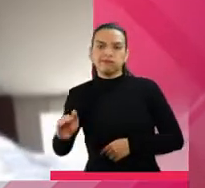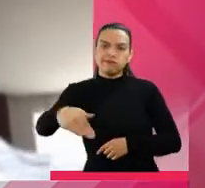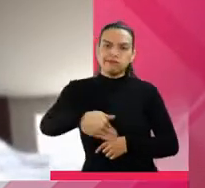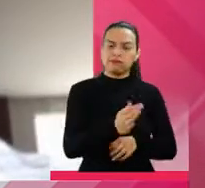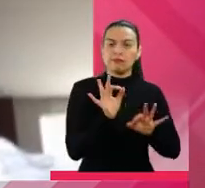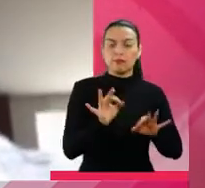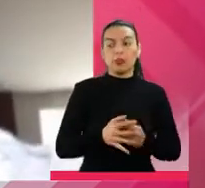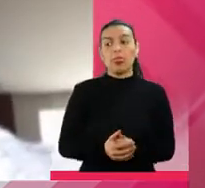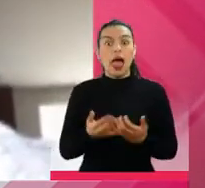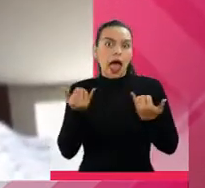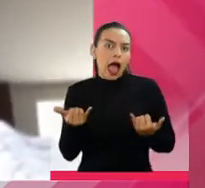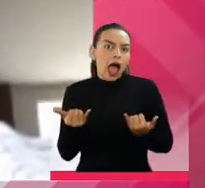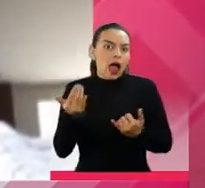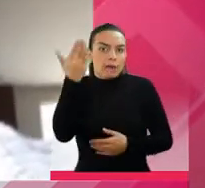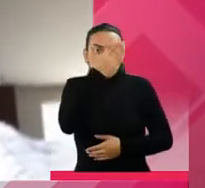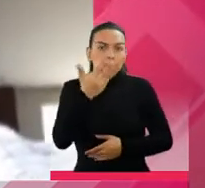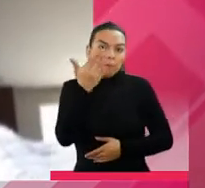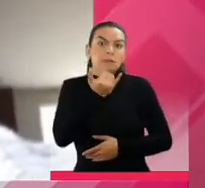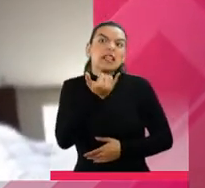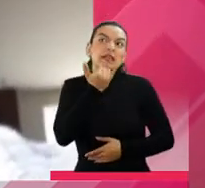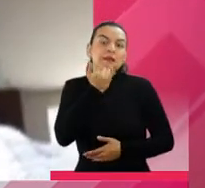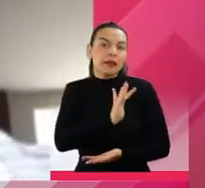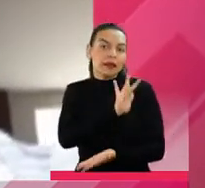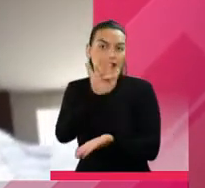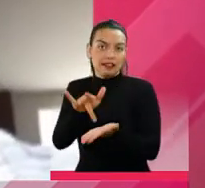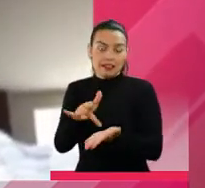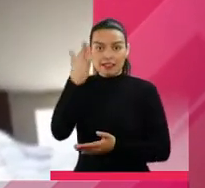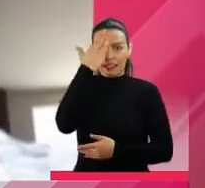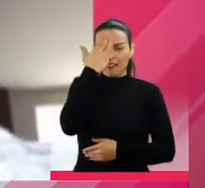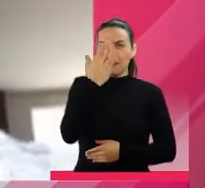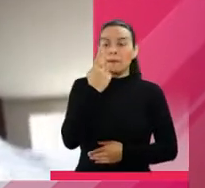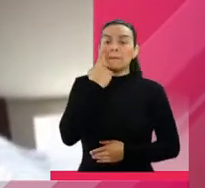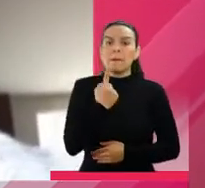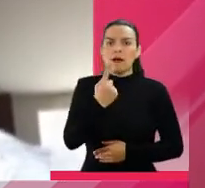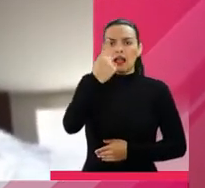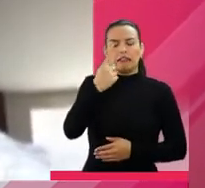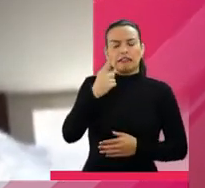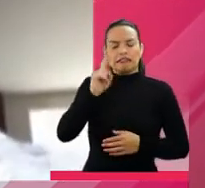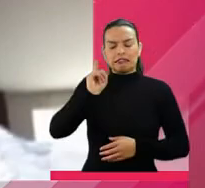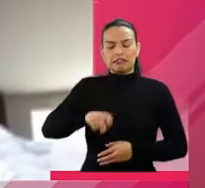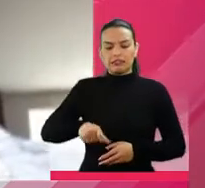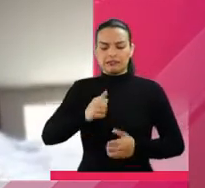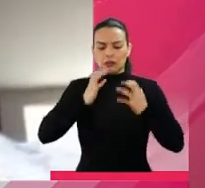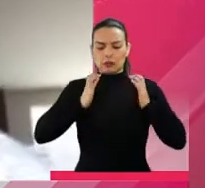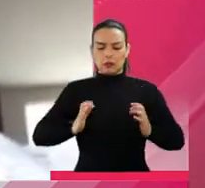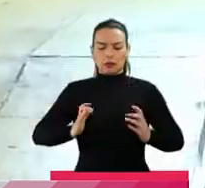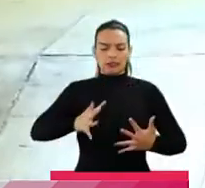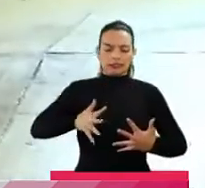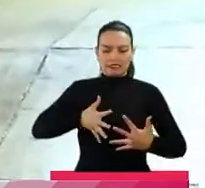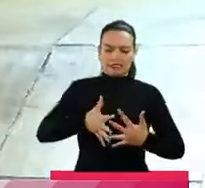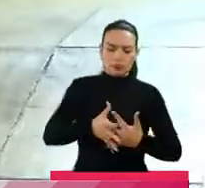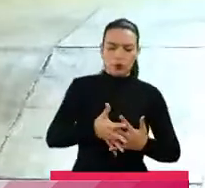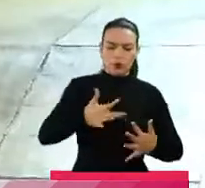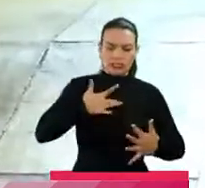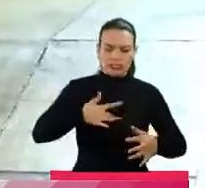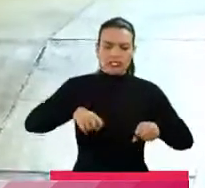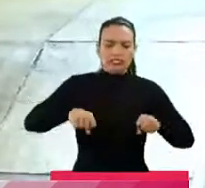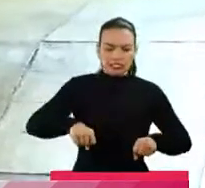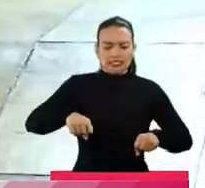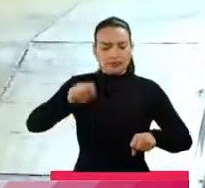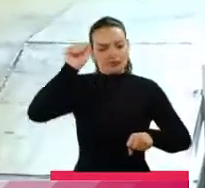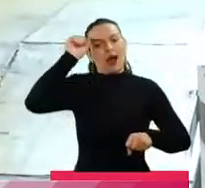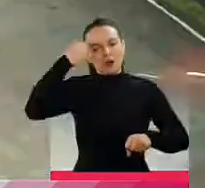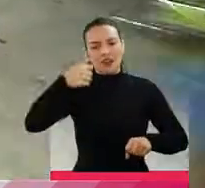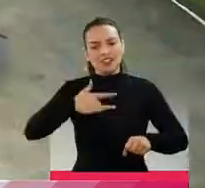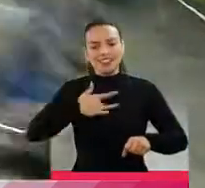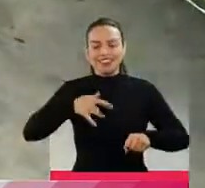técnicamente. Siempre las primeras sesiones son de un poco de adaptación para sentir otra vez la pista, para recordar las